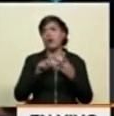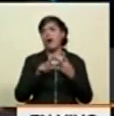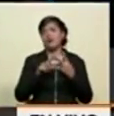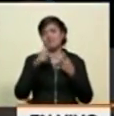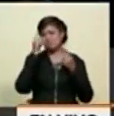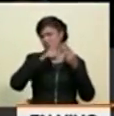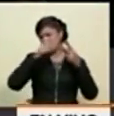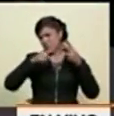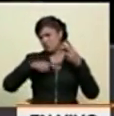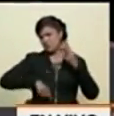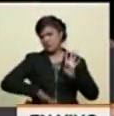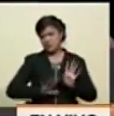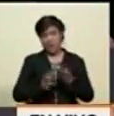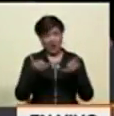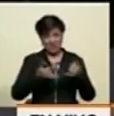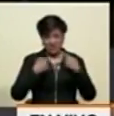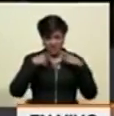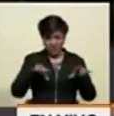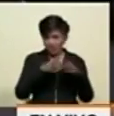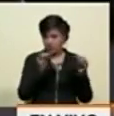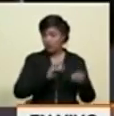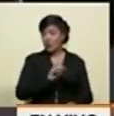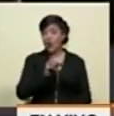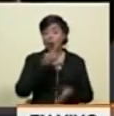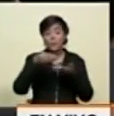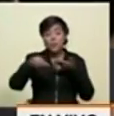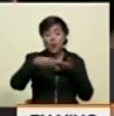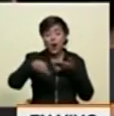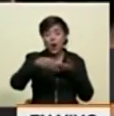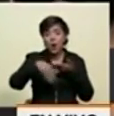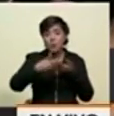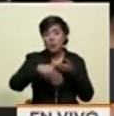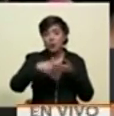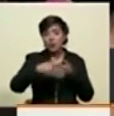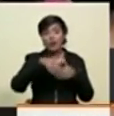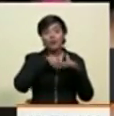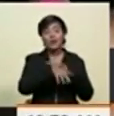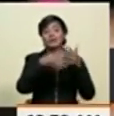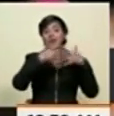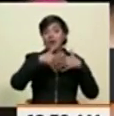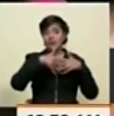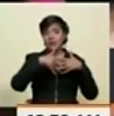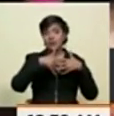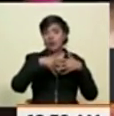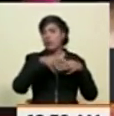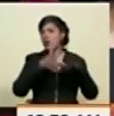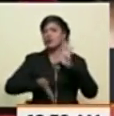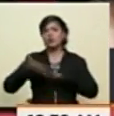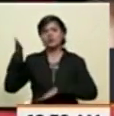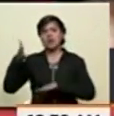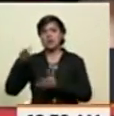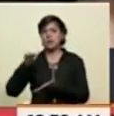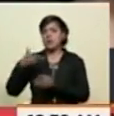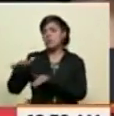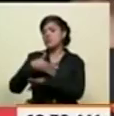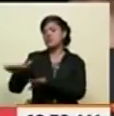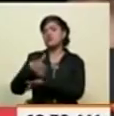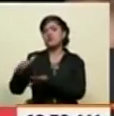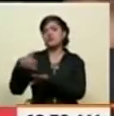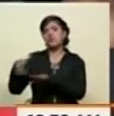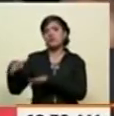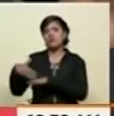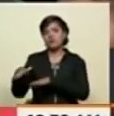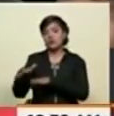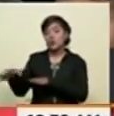nutrientes, o sea, no se pierde nada. Hasta el polvito de los zapatos que le queda a uno cuando entra a la fábrica, cuando sale se lo limpian ahí con una brochita,